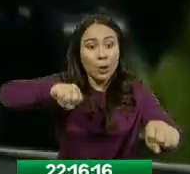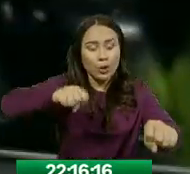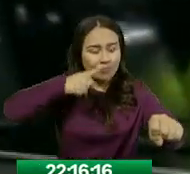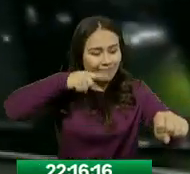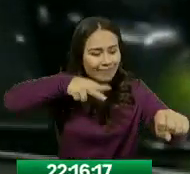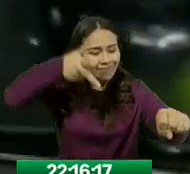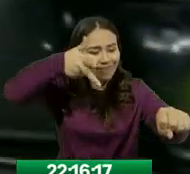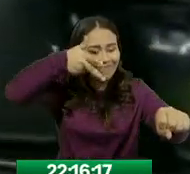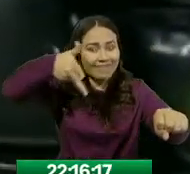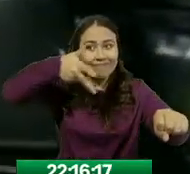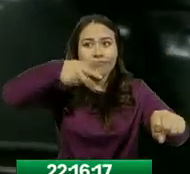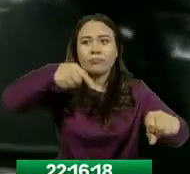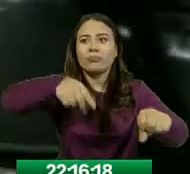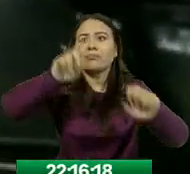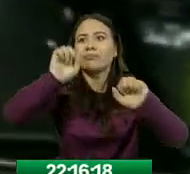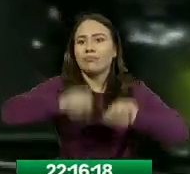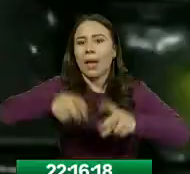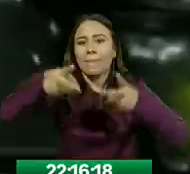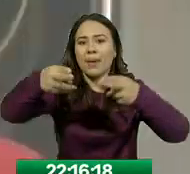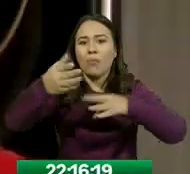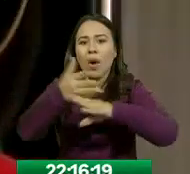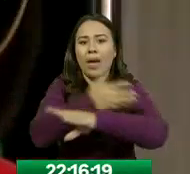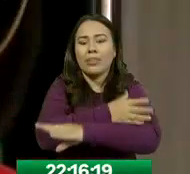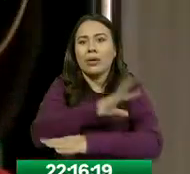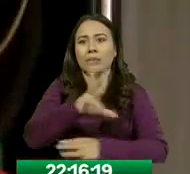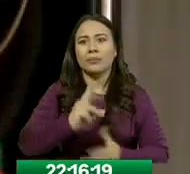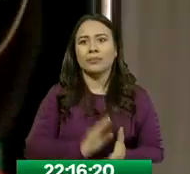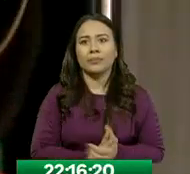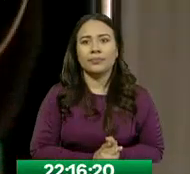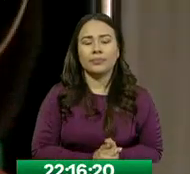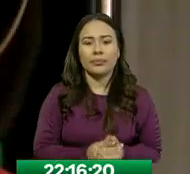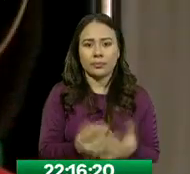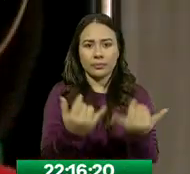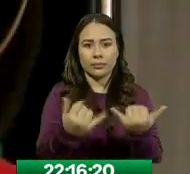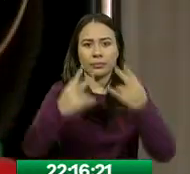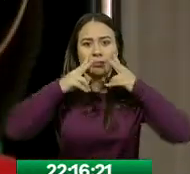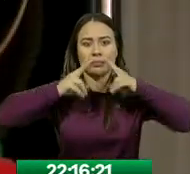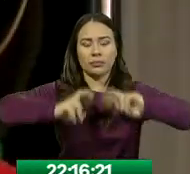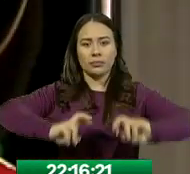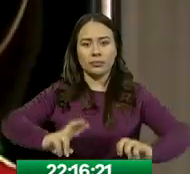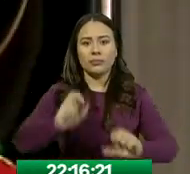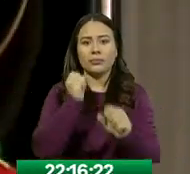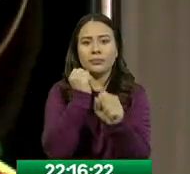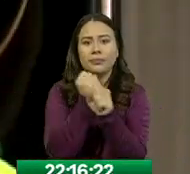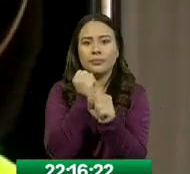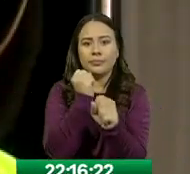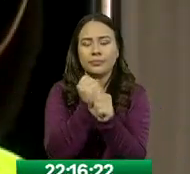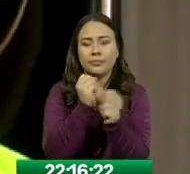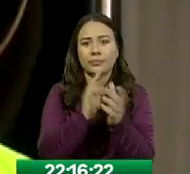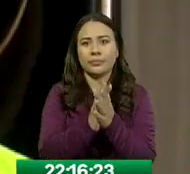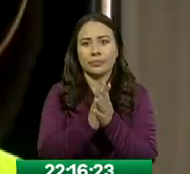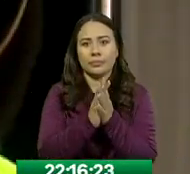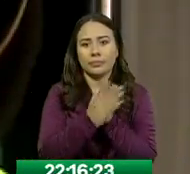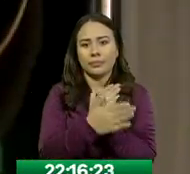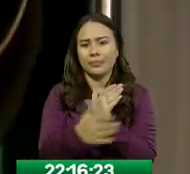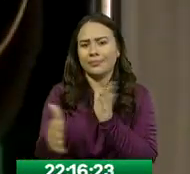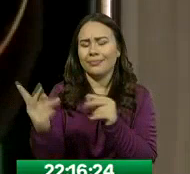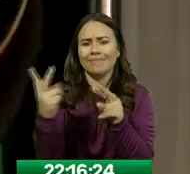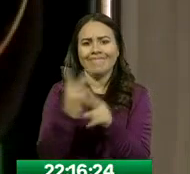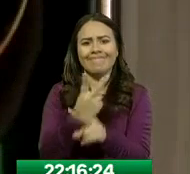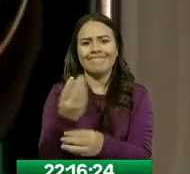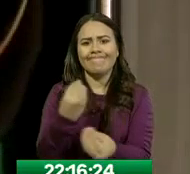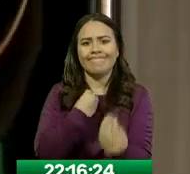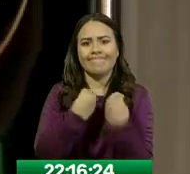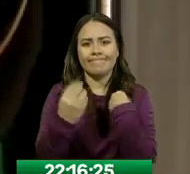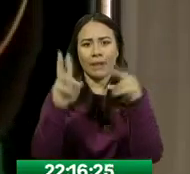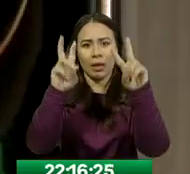y el arma que habrían utilizado en el asalto. Deja entrever de que el modus operandi es de extrema peligrosidad por el